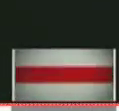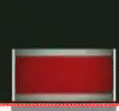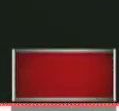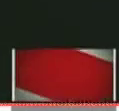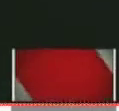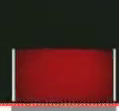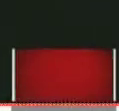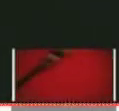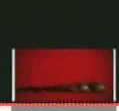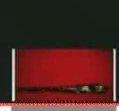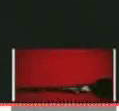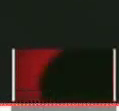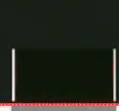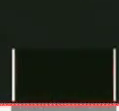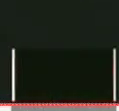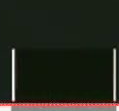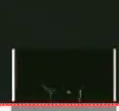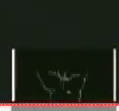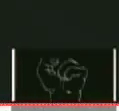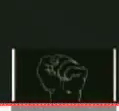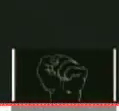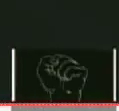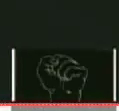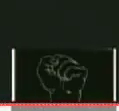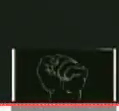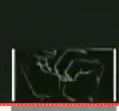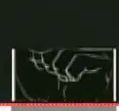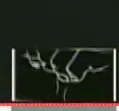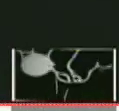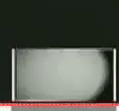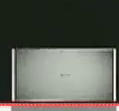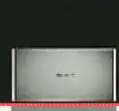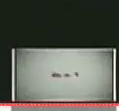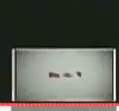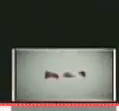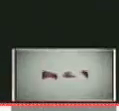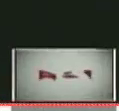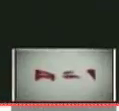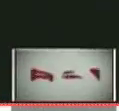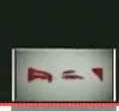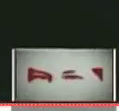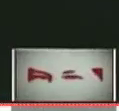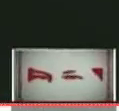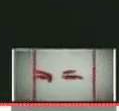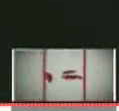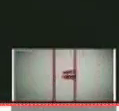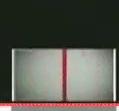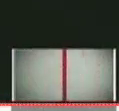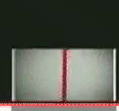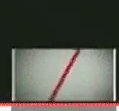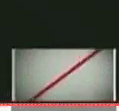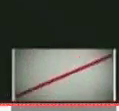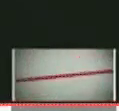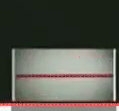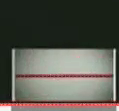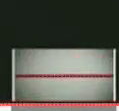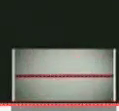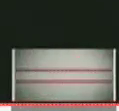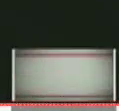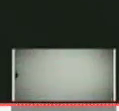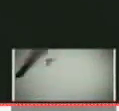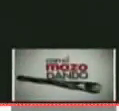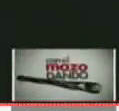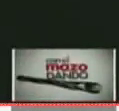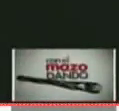923 fallecidos. España, España. España nos duele mucho. Yo veo mucha televisión española, mucha televisión en Antena 3. Qué tristeza.